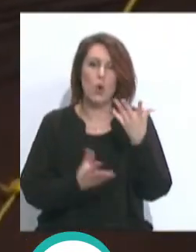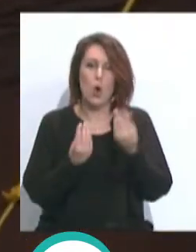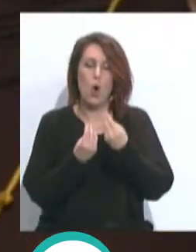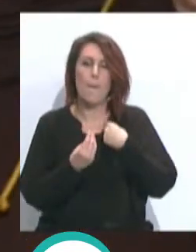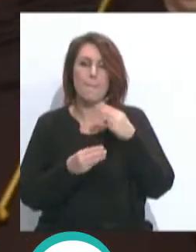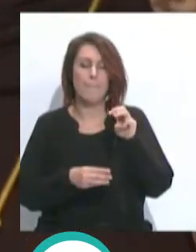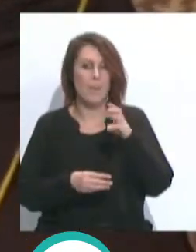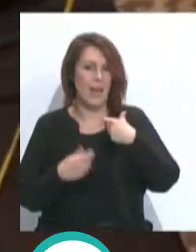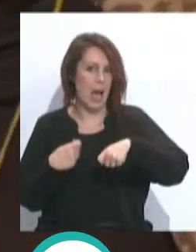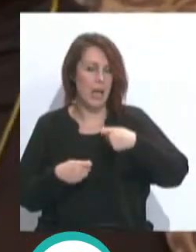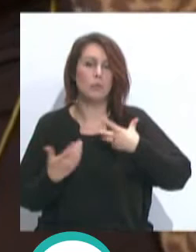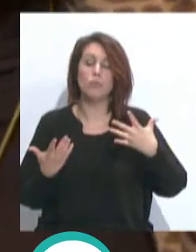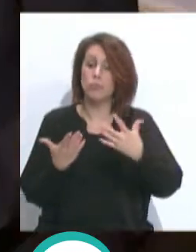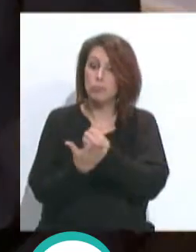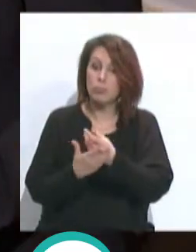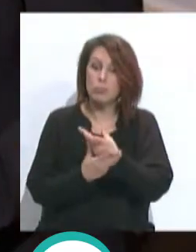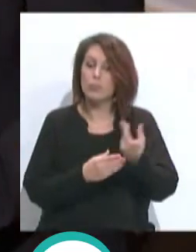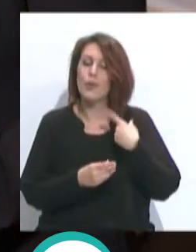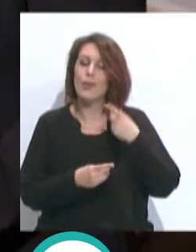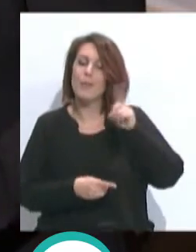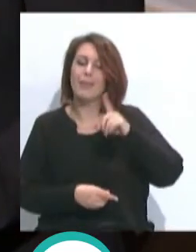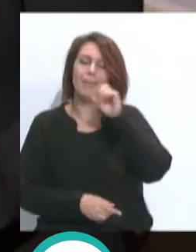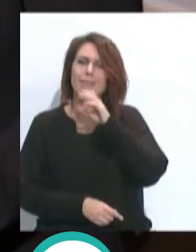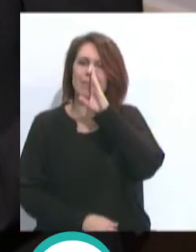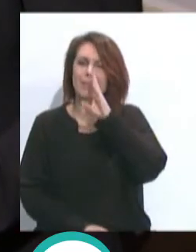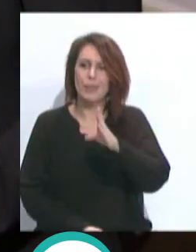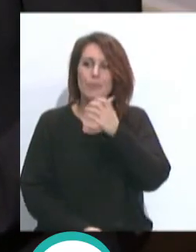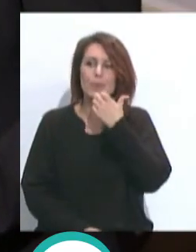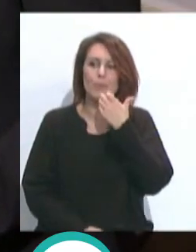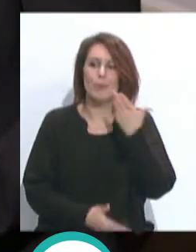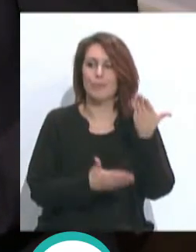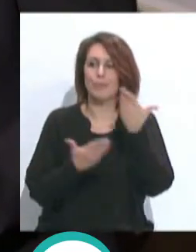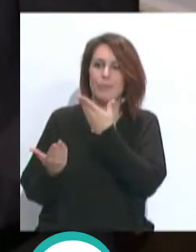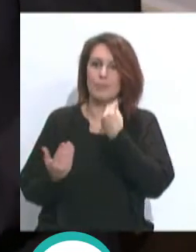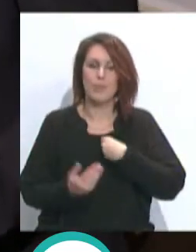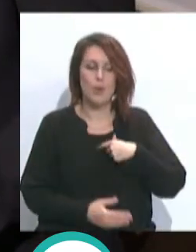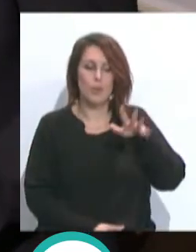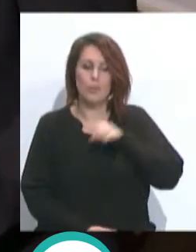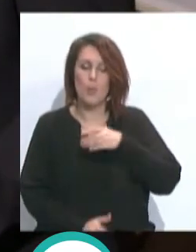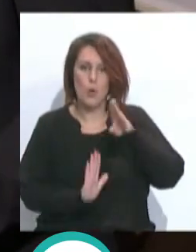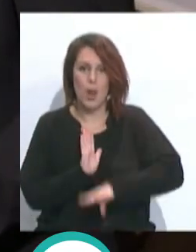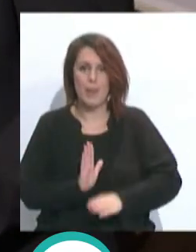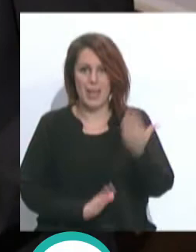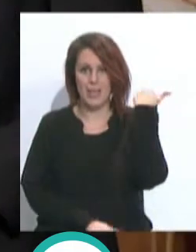Caja. Además, todo ello aderezado con coplas en directo, como esta que rescatamos del programa de